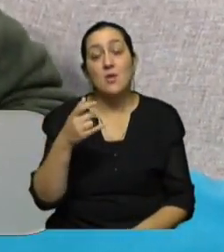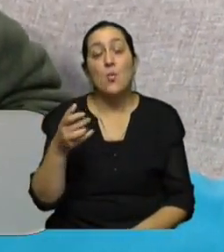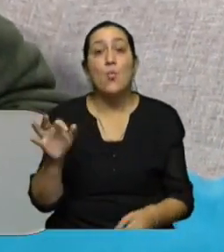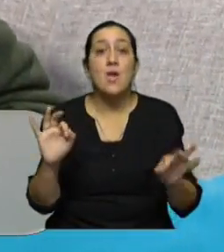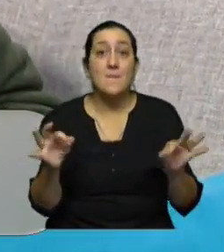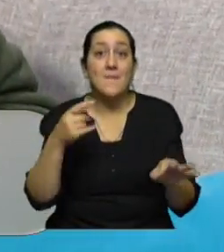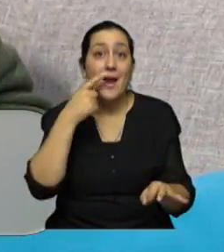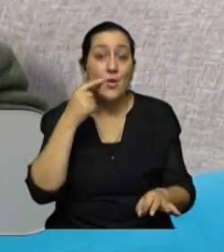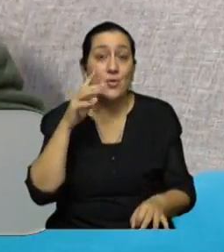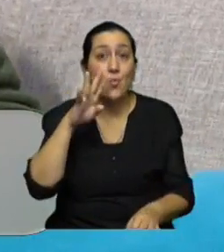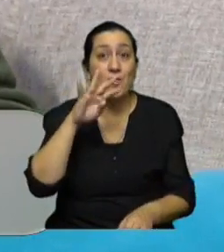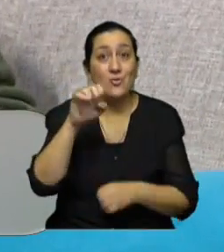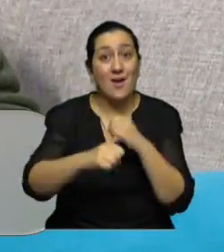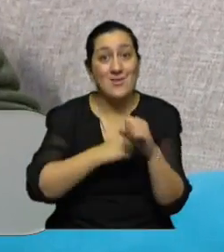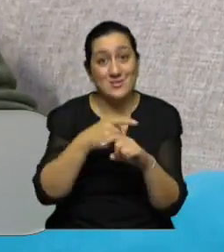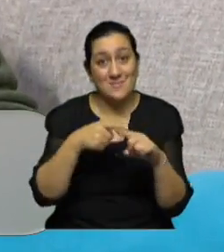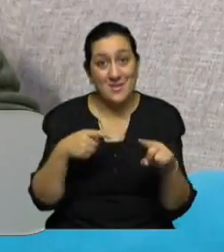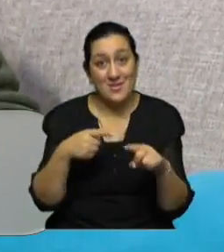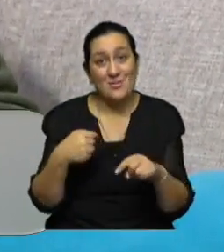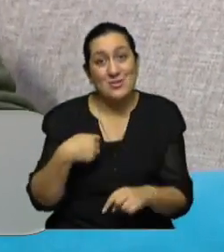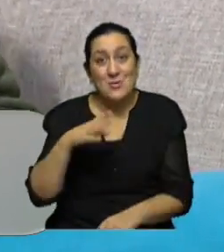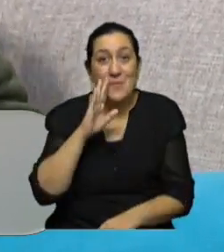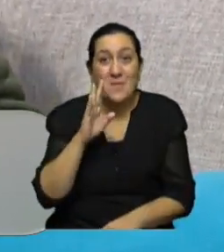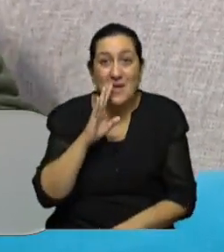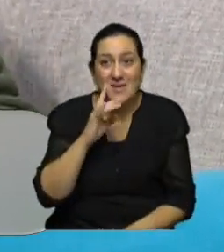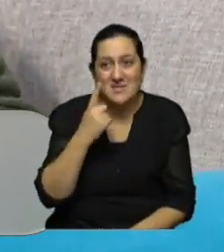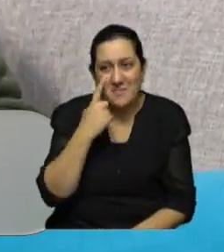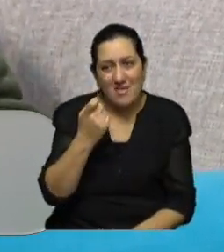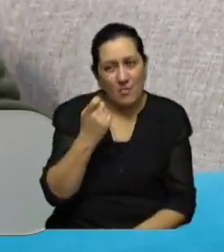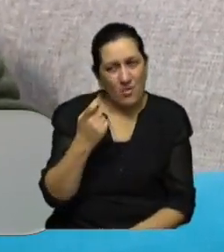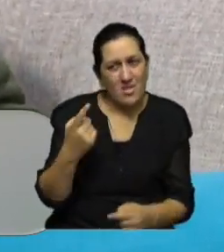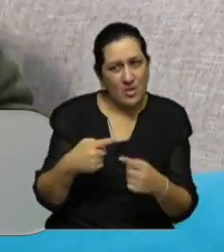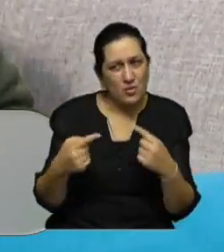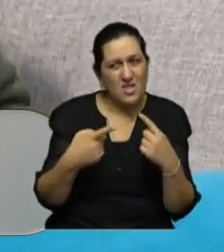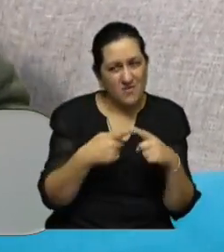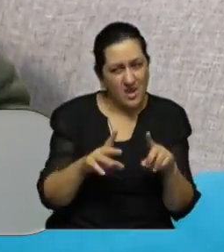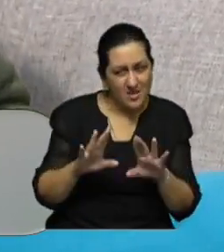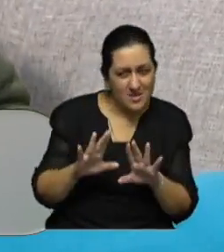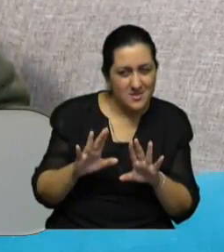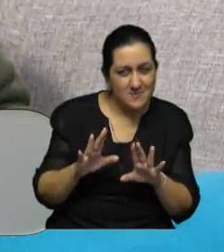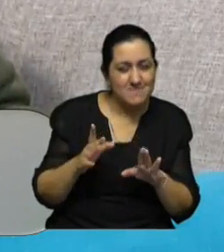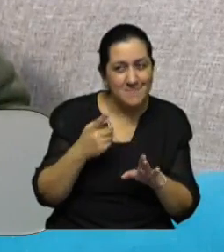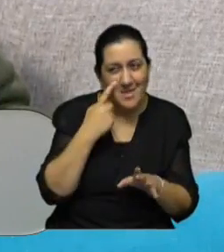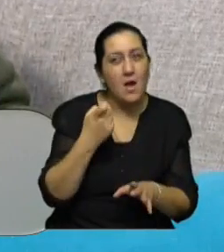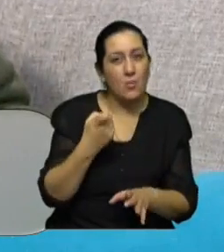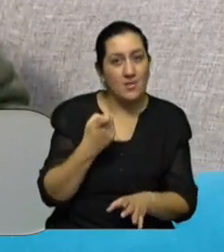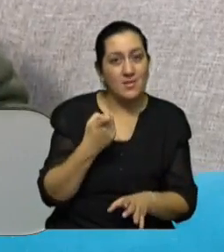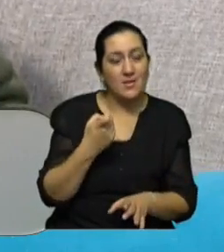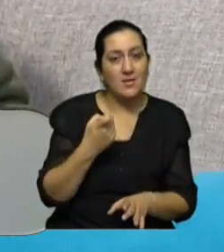entonces, como madre, digo, hay cosas que yo ya iba viendo. Notabas la diferencia. Sí. Claro.